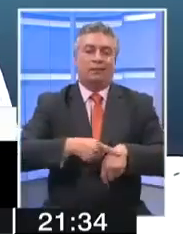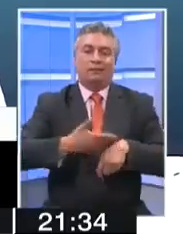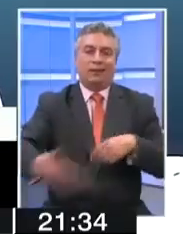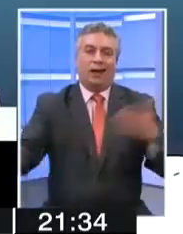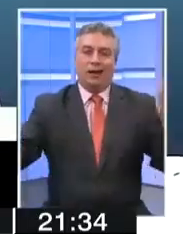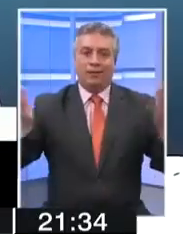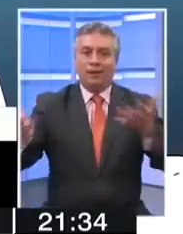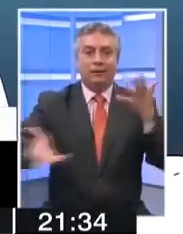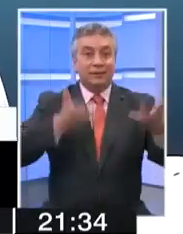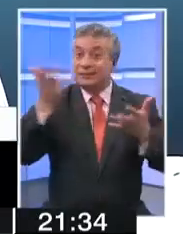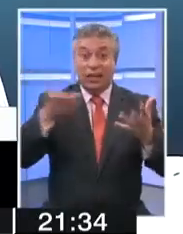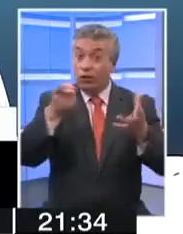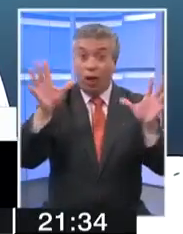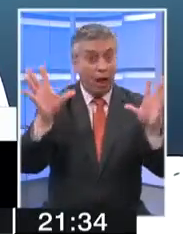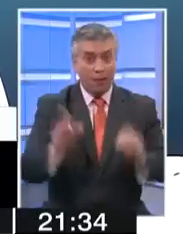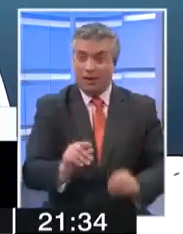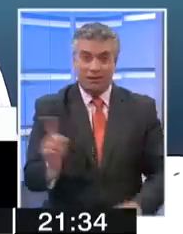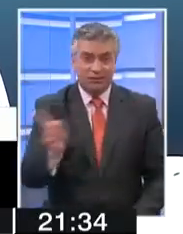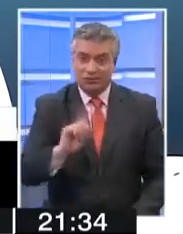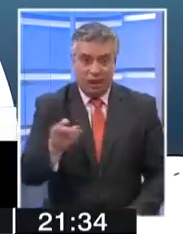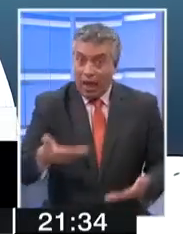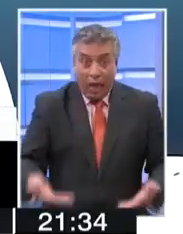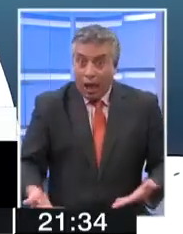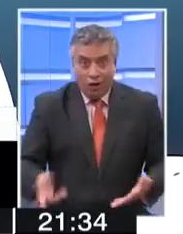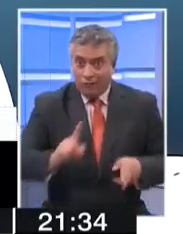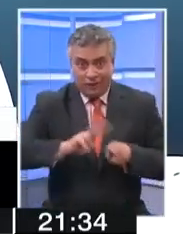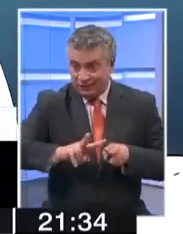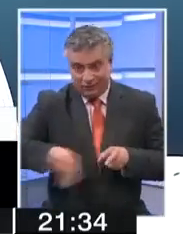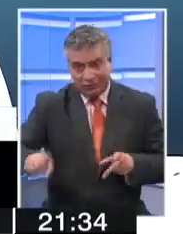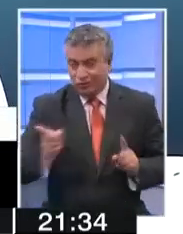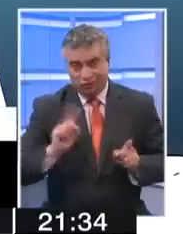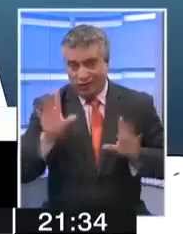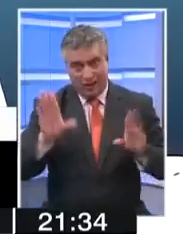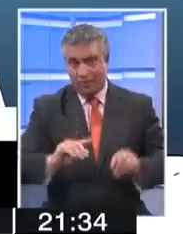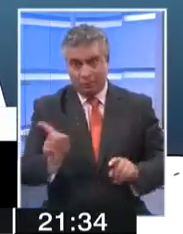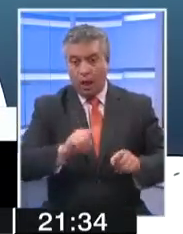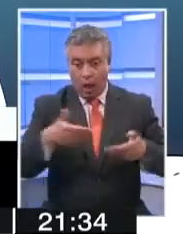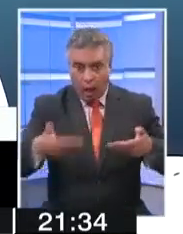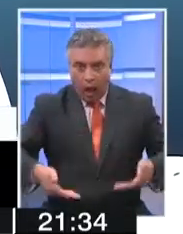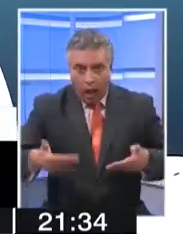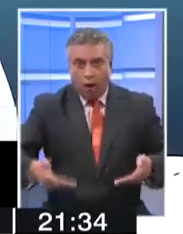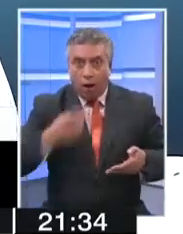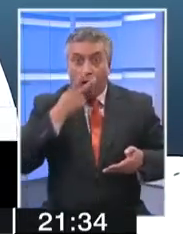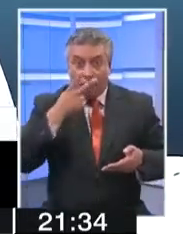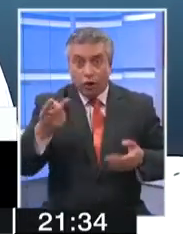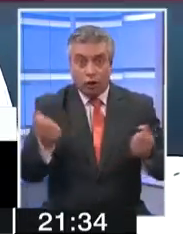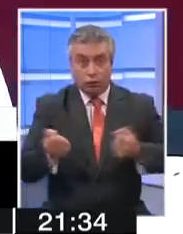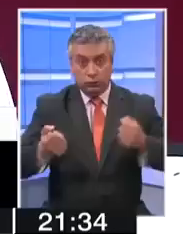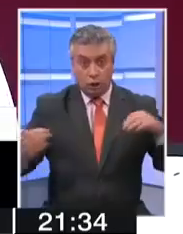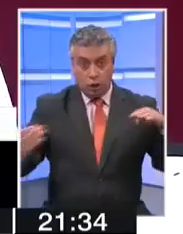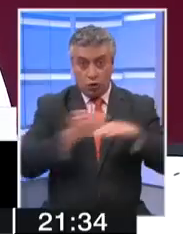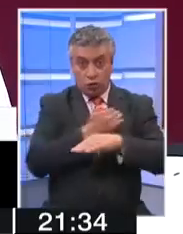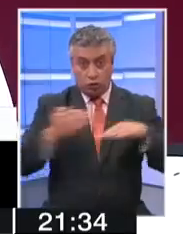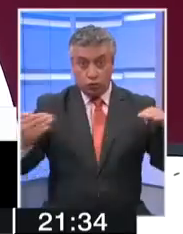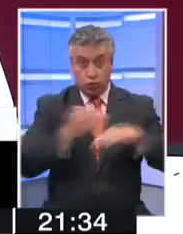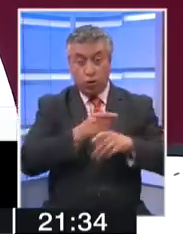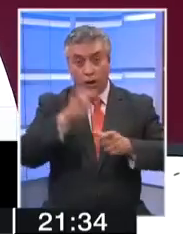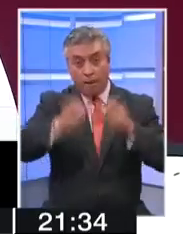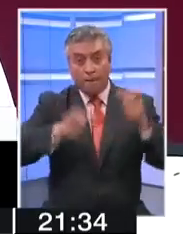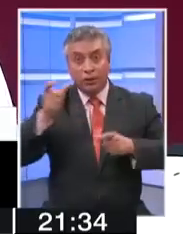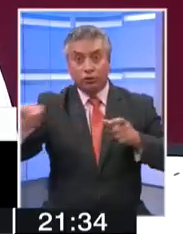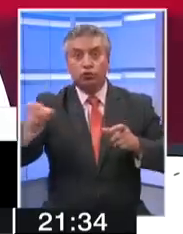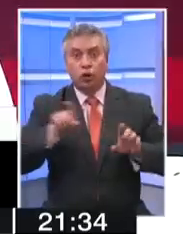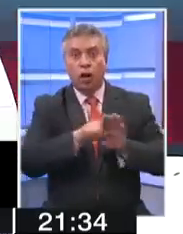Si el incendio no lo van a pagar. Ahora sí como se está haciendo. Recién ahora acabamos de ver la carretera, cómo van gente de las Fuerzas